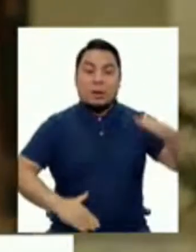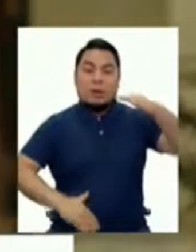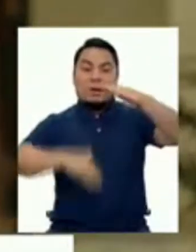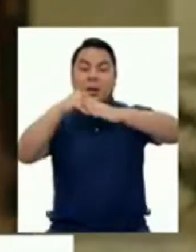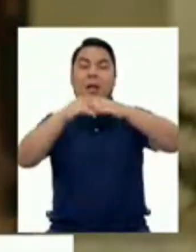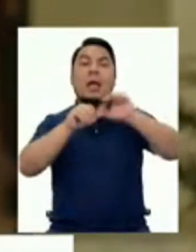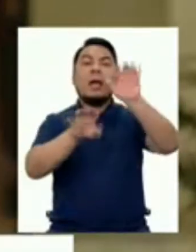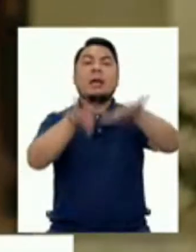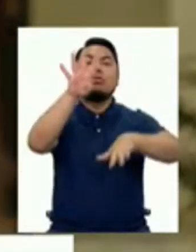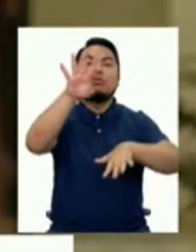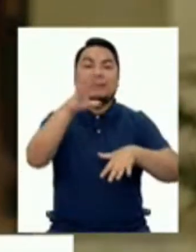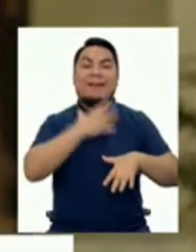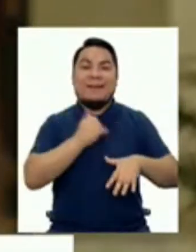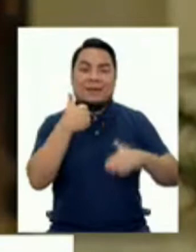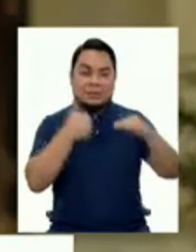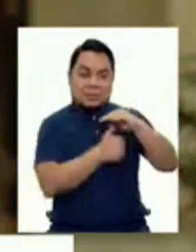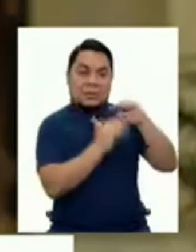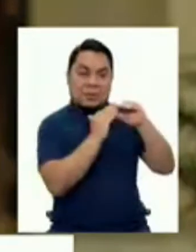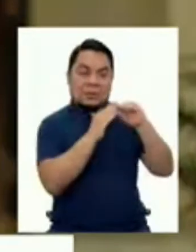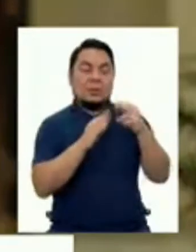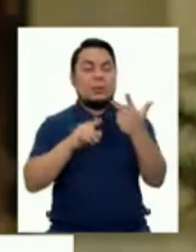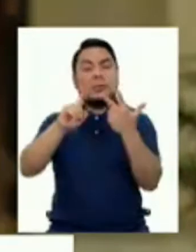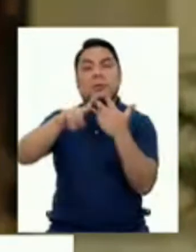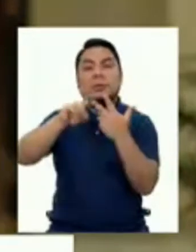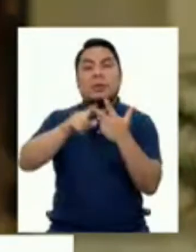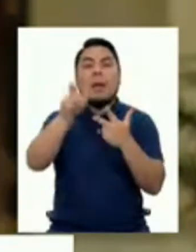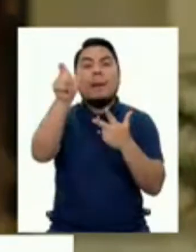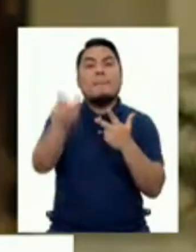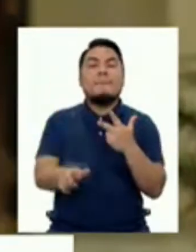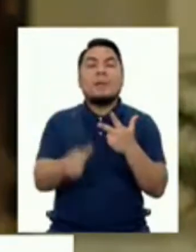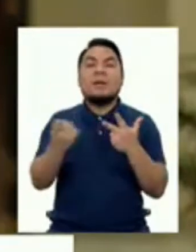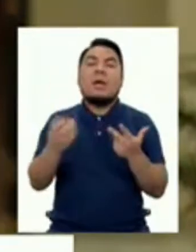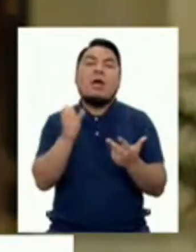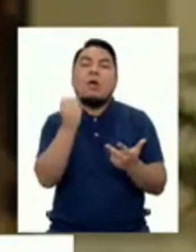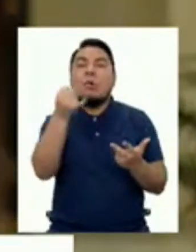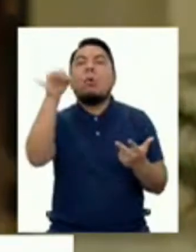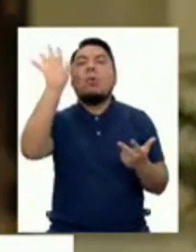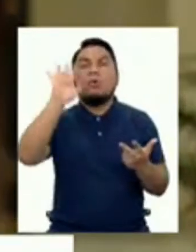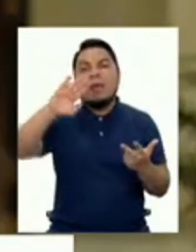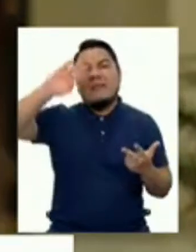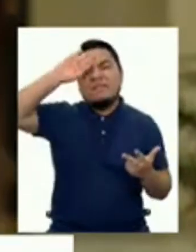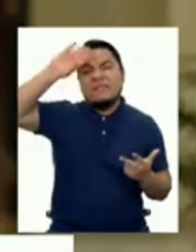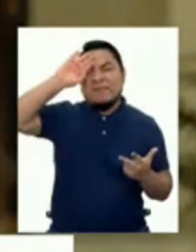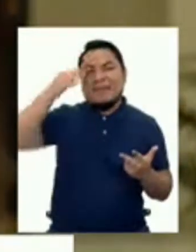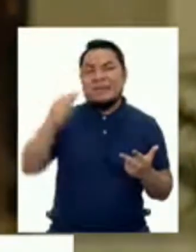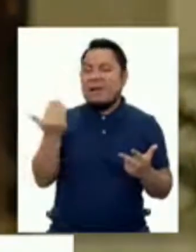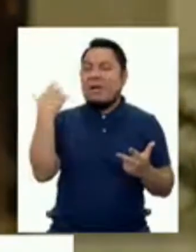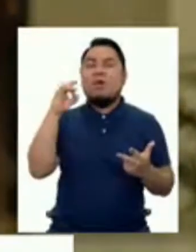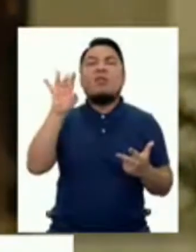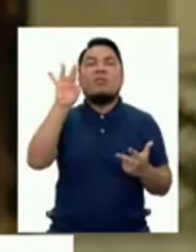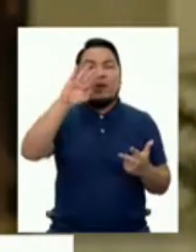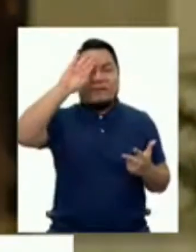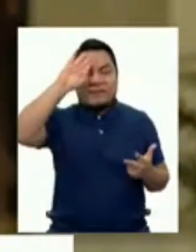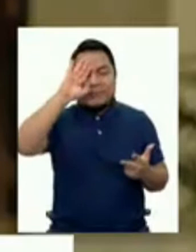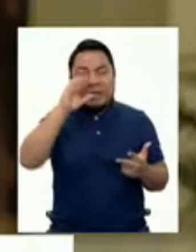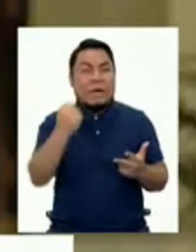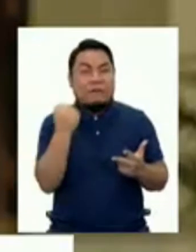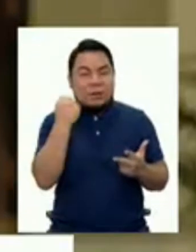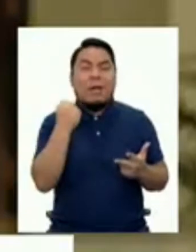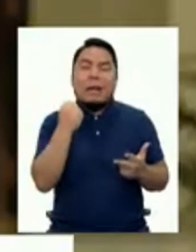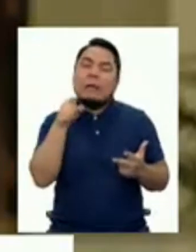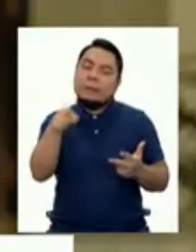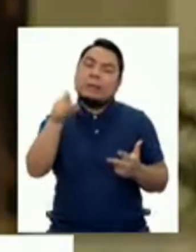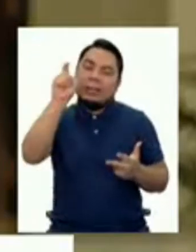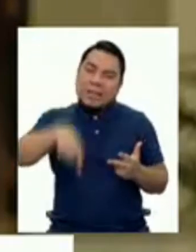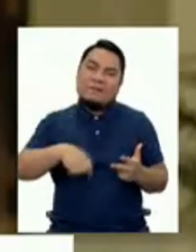los 14 años y personas con algún tipo de enfermedad ya preexistentes, también